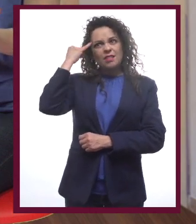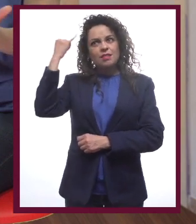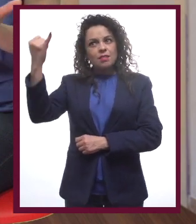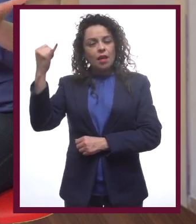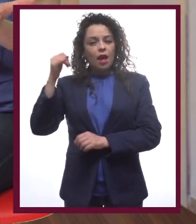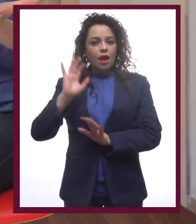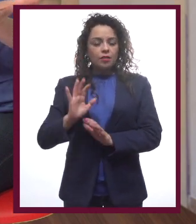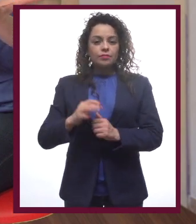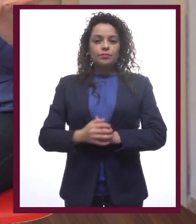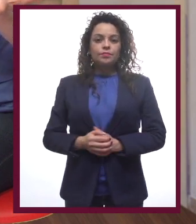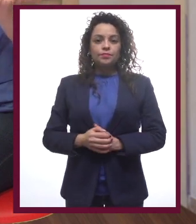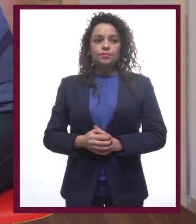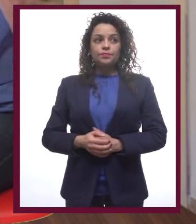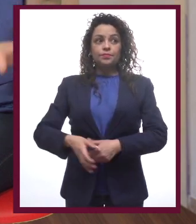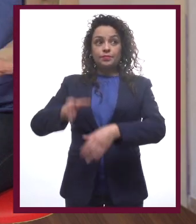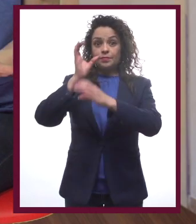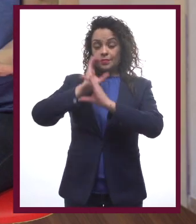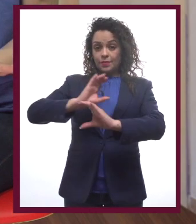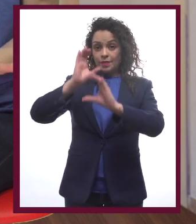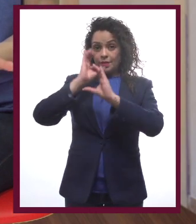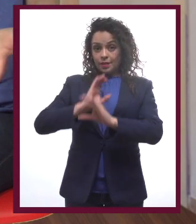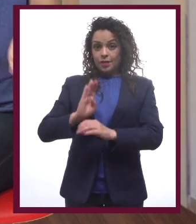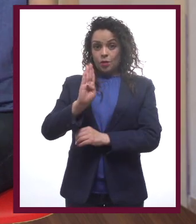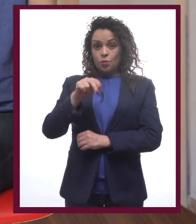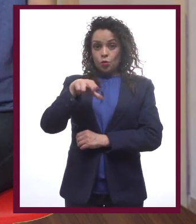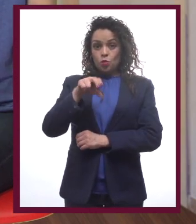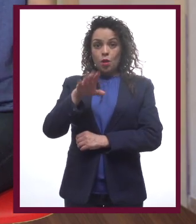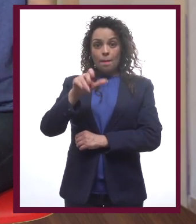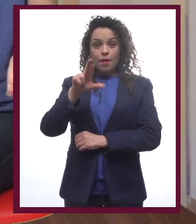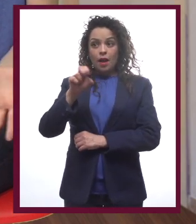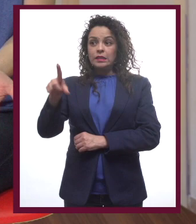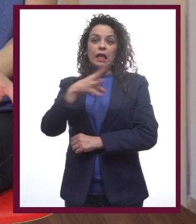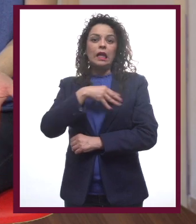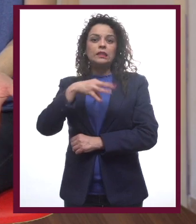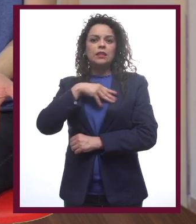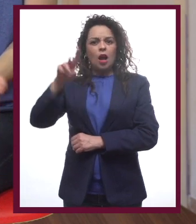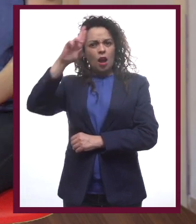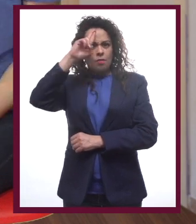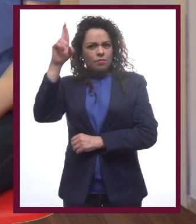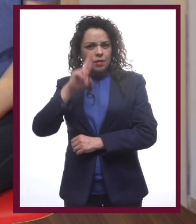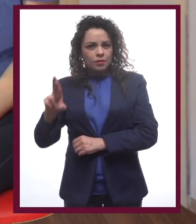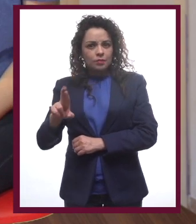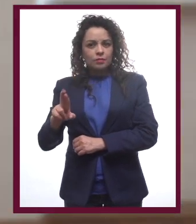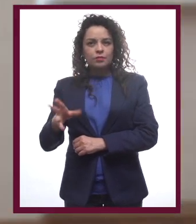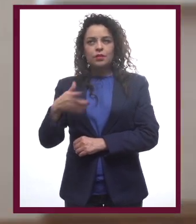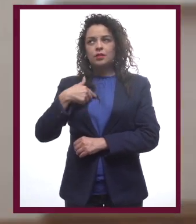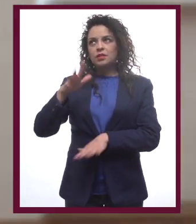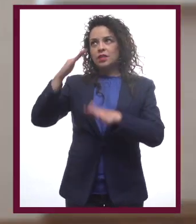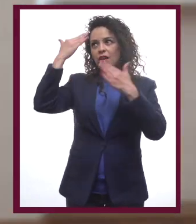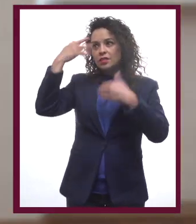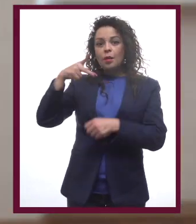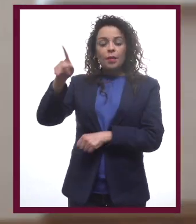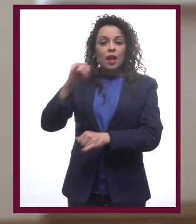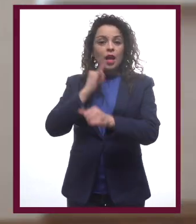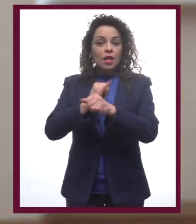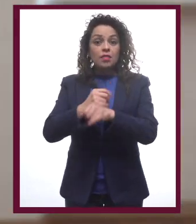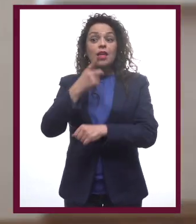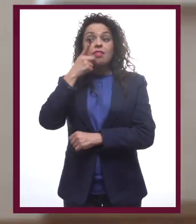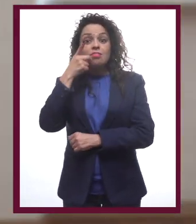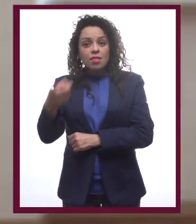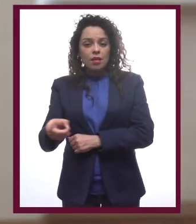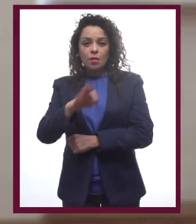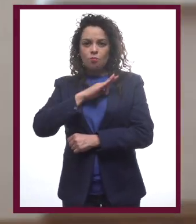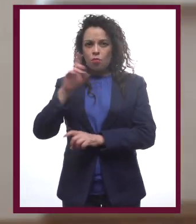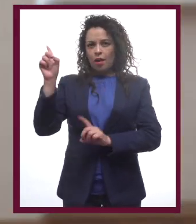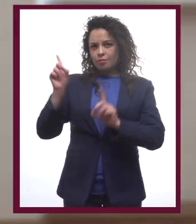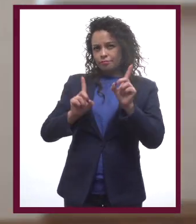idea de que el cantante Bruno Mars es hijo de Michael Jackson. Ya sé. Pero en internet decía que hay datos que nos